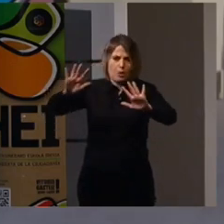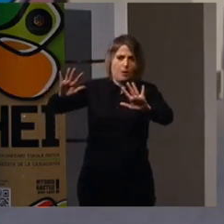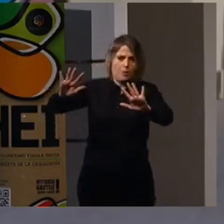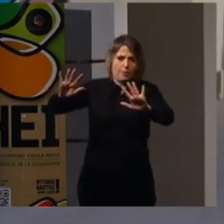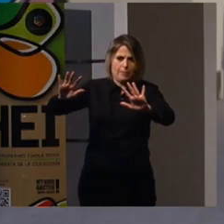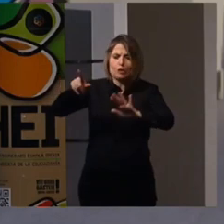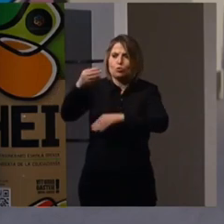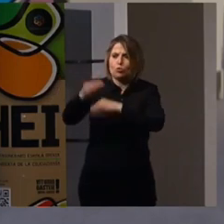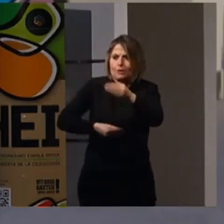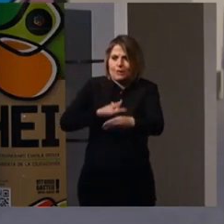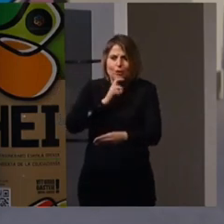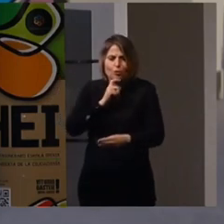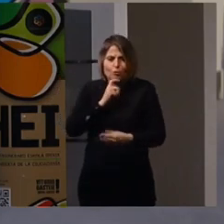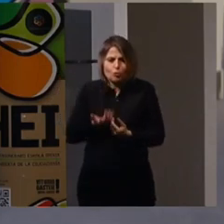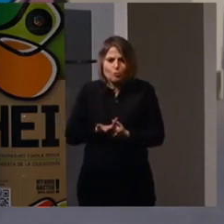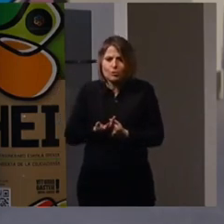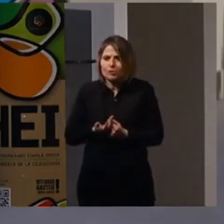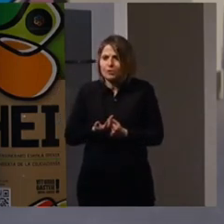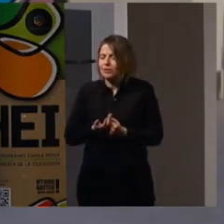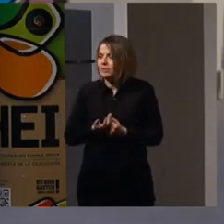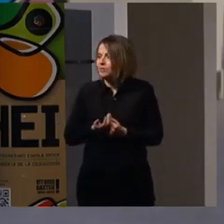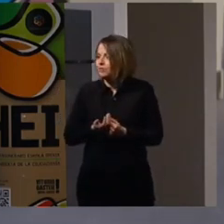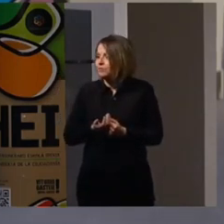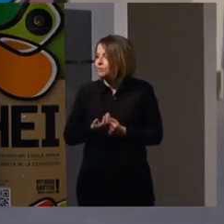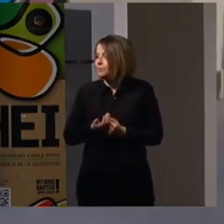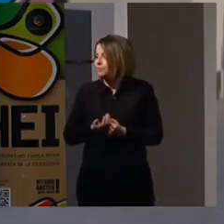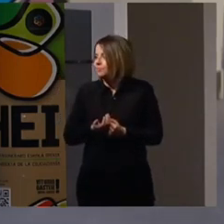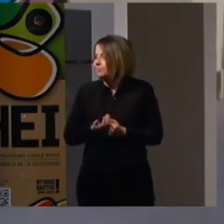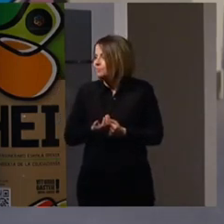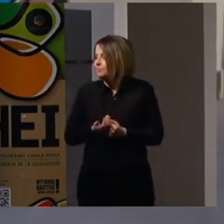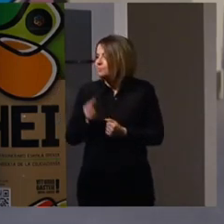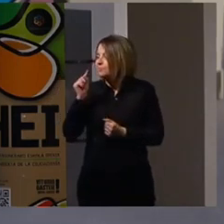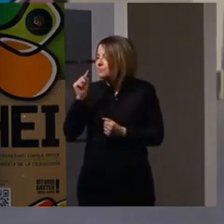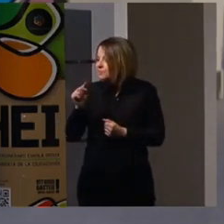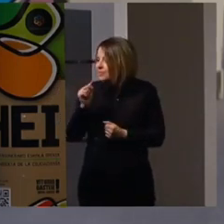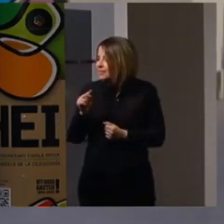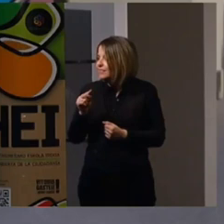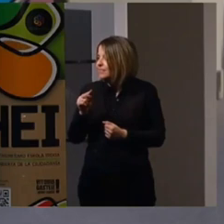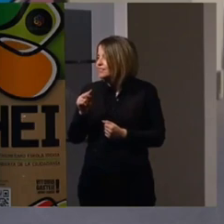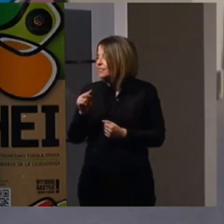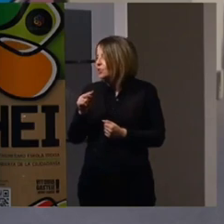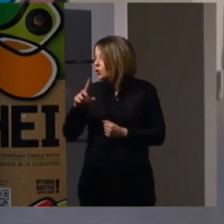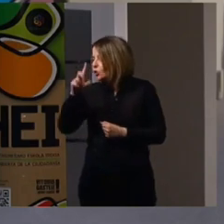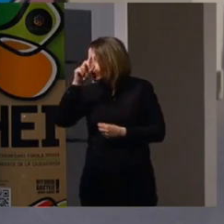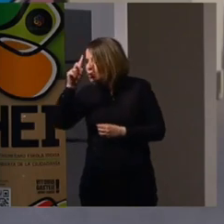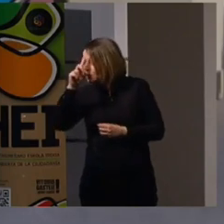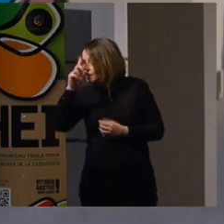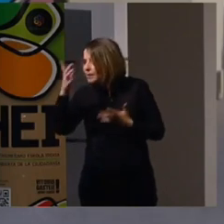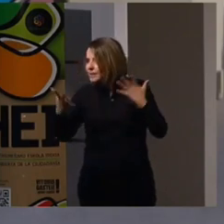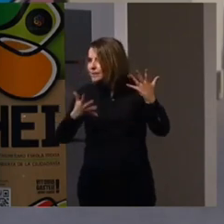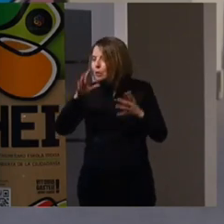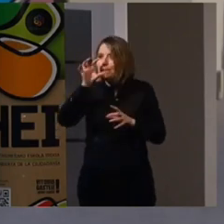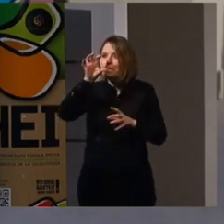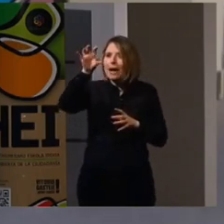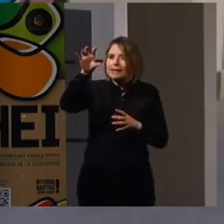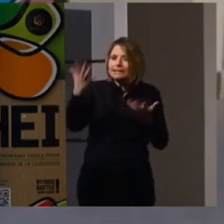a ver, ¿cómo vas a hacer eso? ¿No? Esta cosa que esto sí que es una cosa como que no sé si